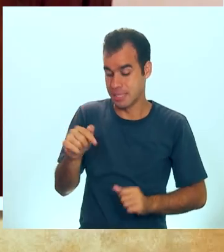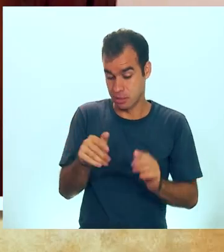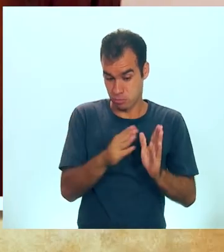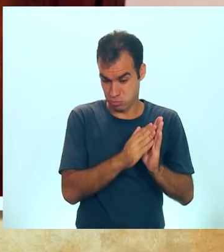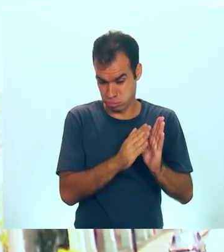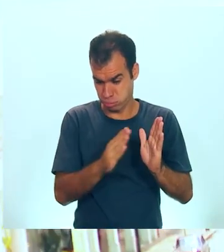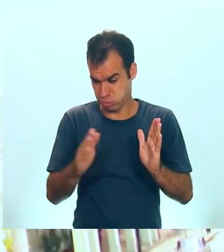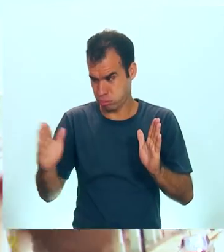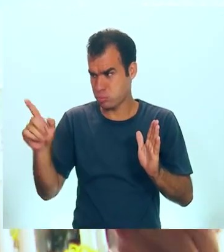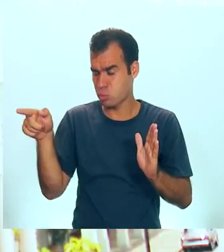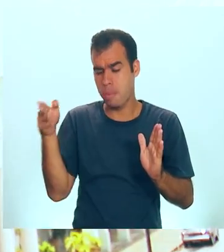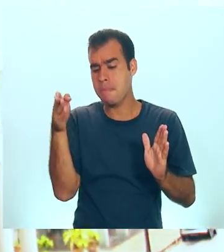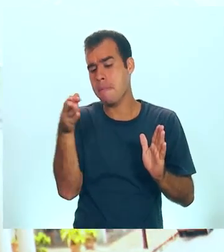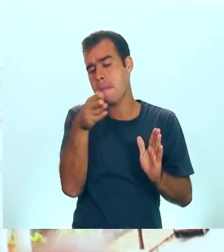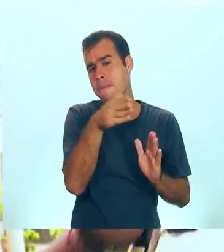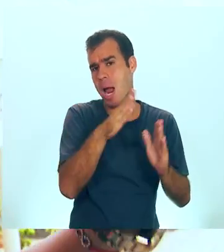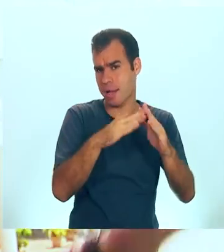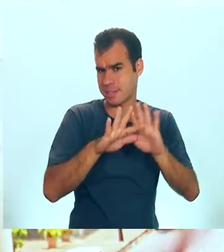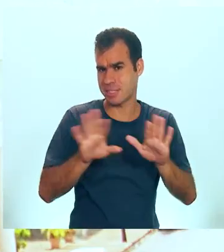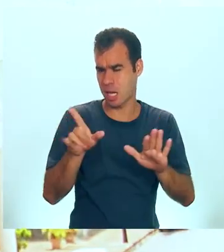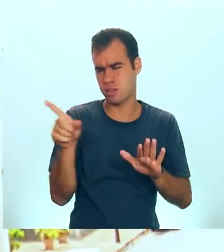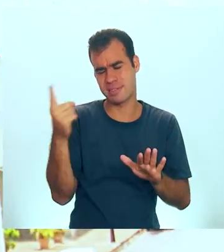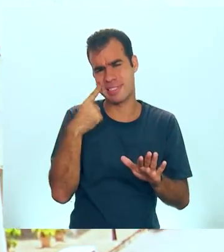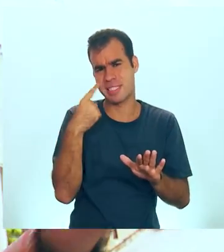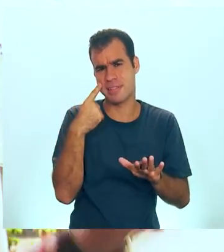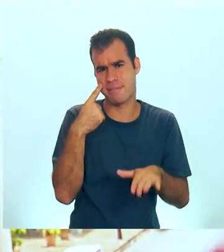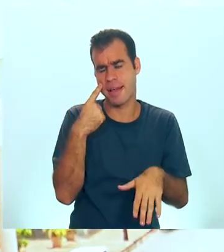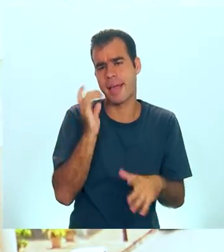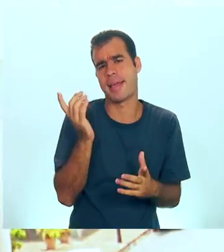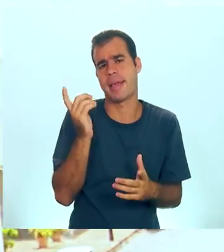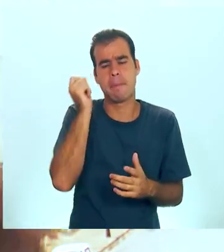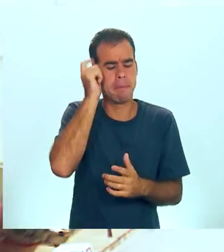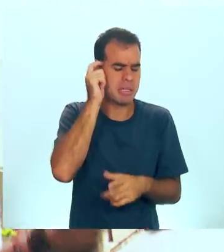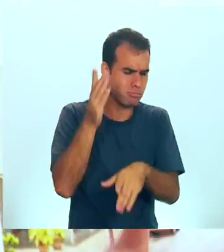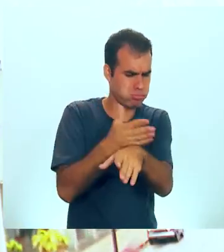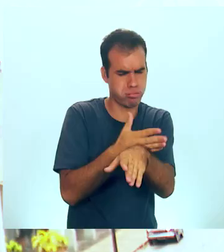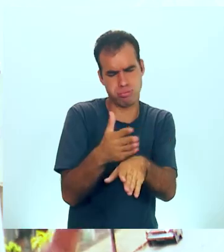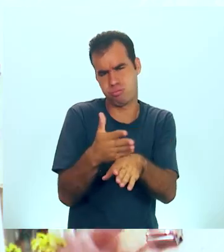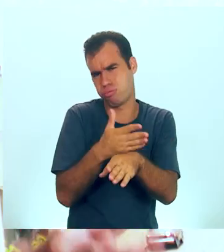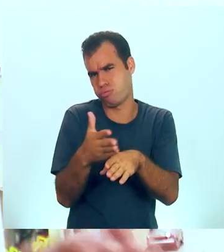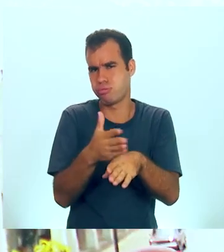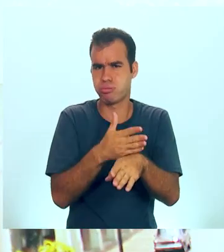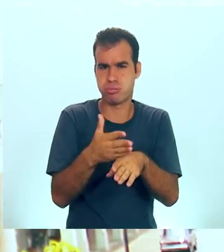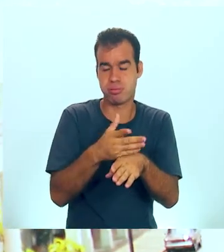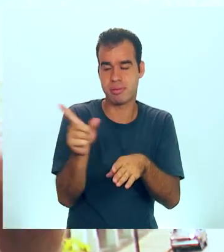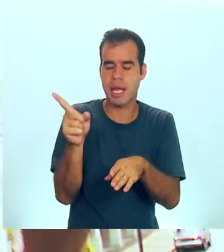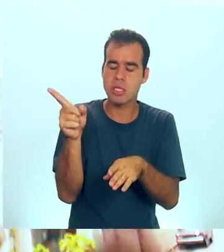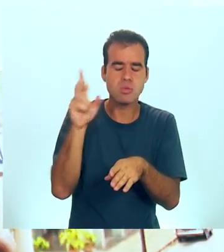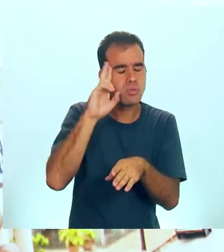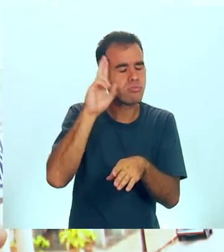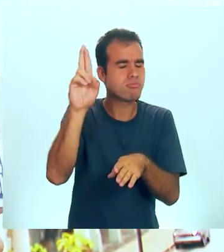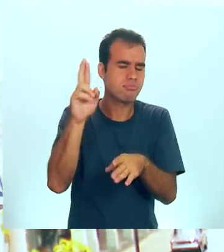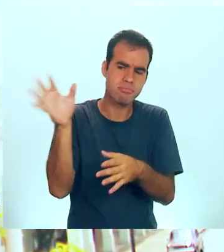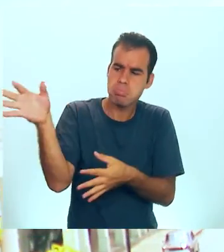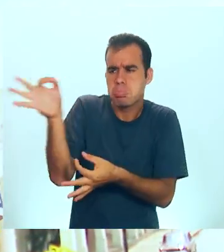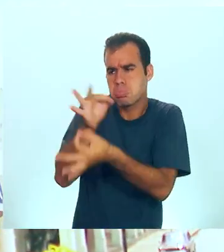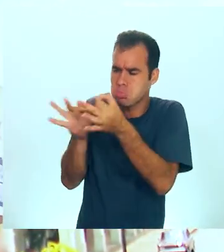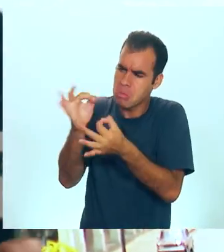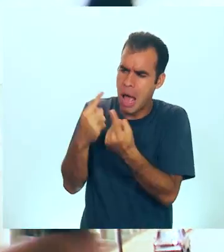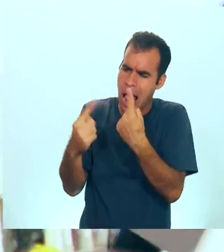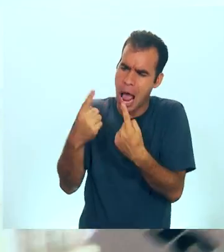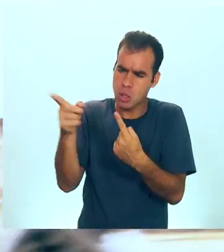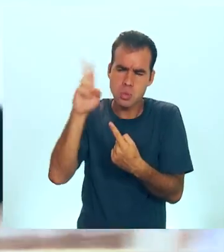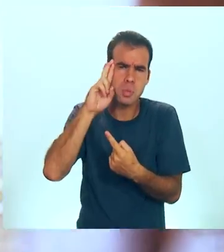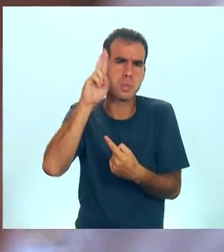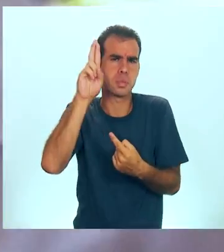las pesquisas, me imagino que has tenido que enfrentar muchísimos momentos, muchísimas experiencias y anécdotas que han marcado tu vida. ¿Podrías contarnos alguna de